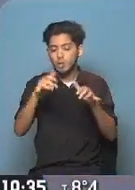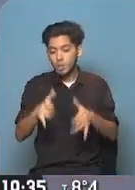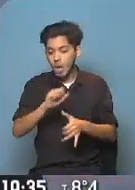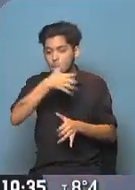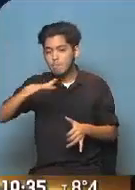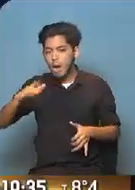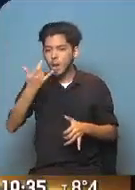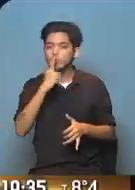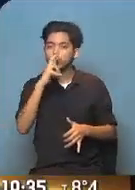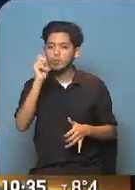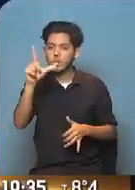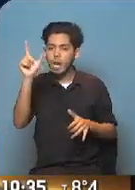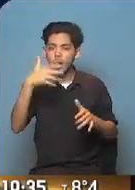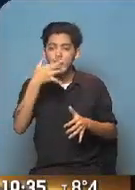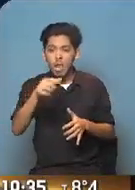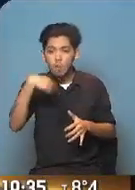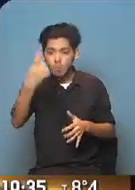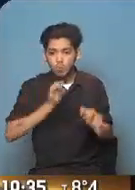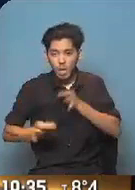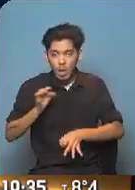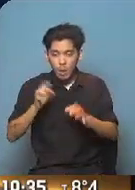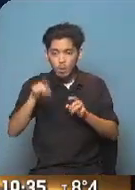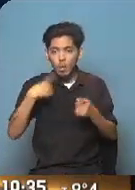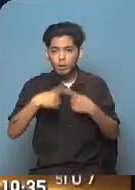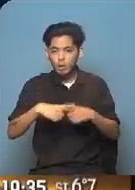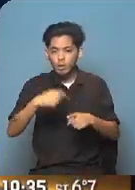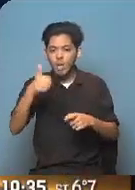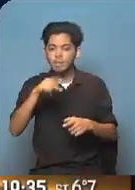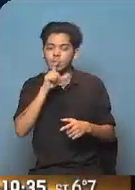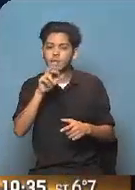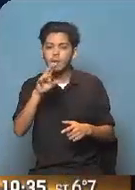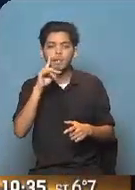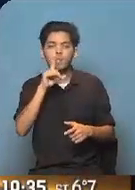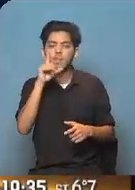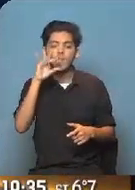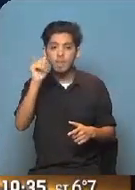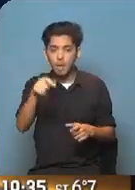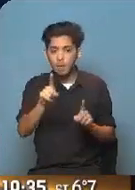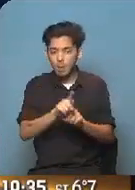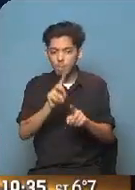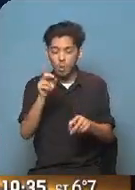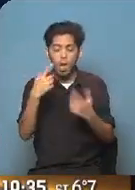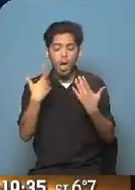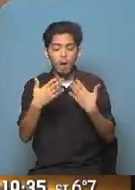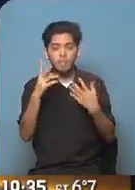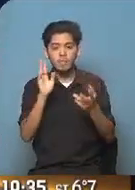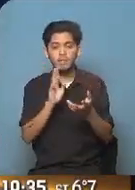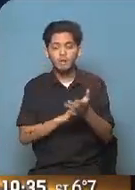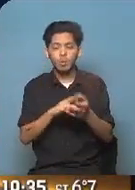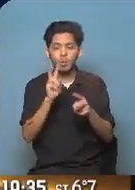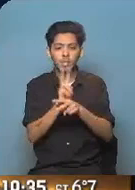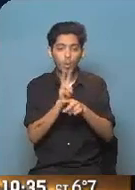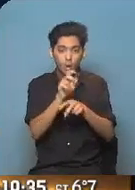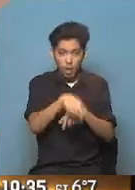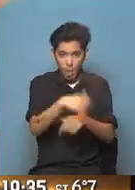la realidad es que la próxima década viene una discusión sobre el tema antártico cuando se discutió la ley de defensa vigente uno podría considerar que el